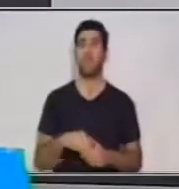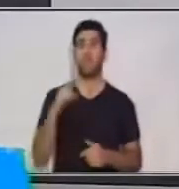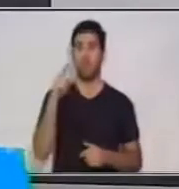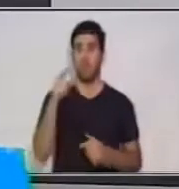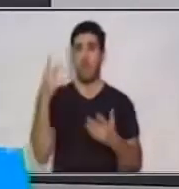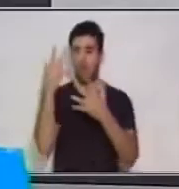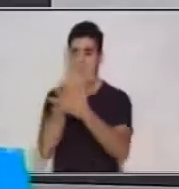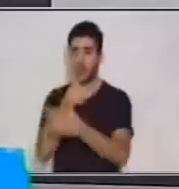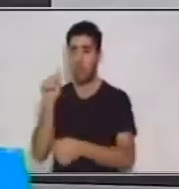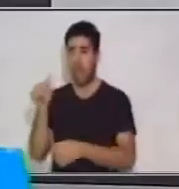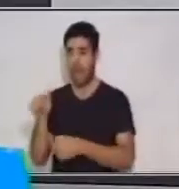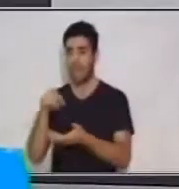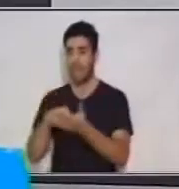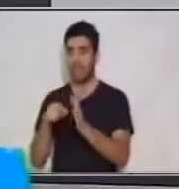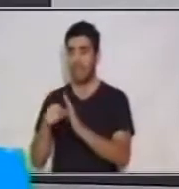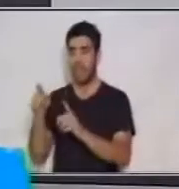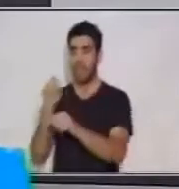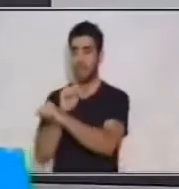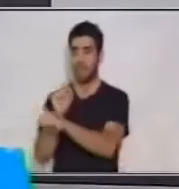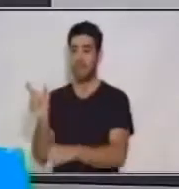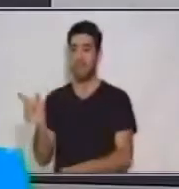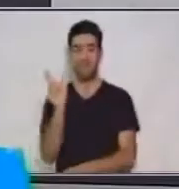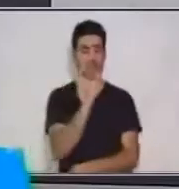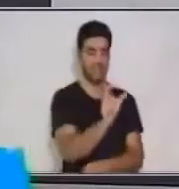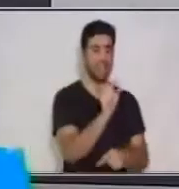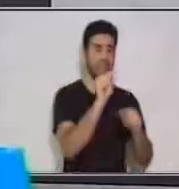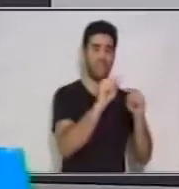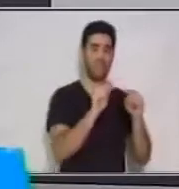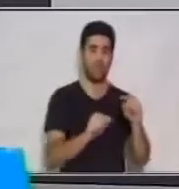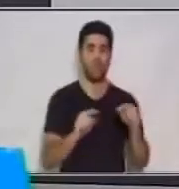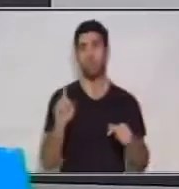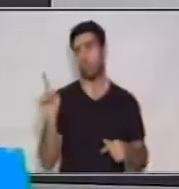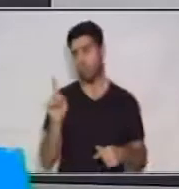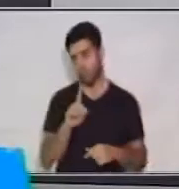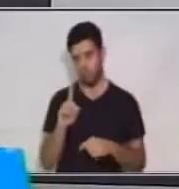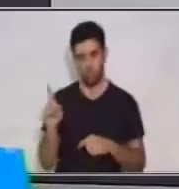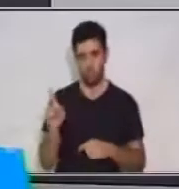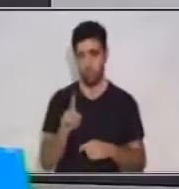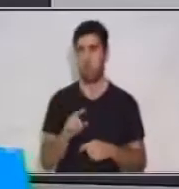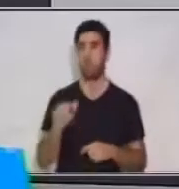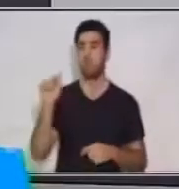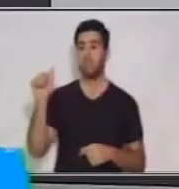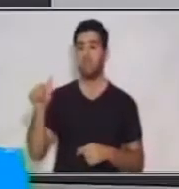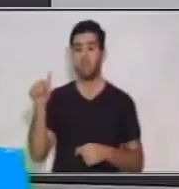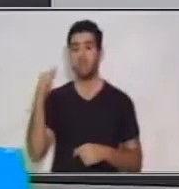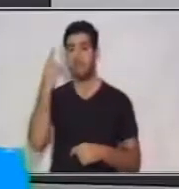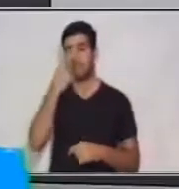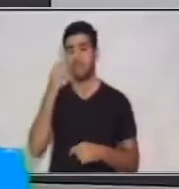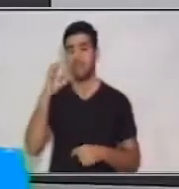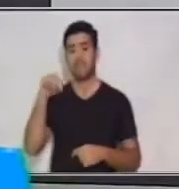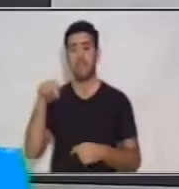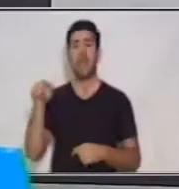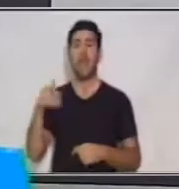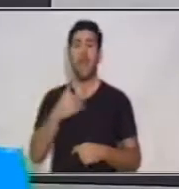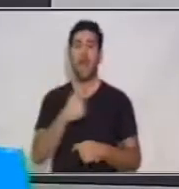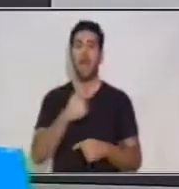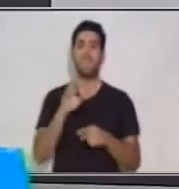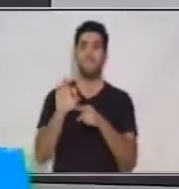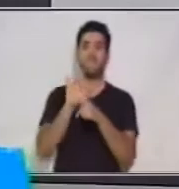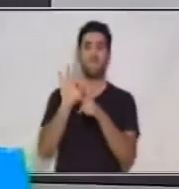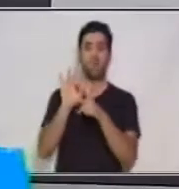confundirte y decir, aquí está multiplicando, la voy a pasar a dividir. No es así. Para eso las calculadoras tienen una